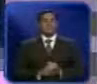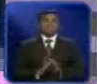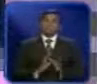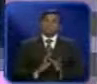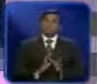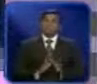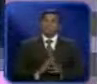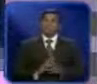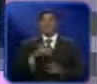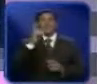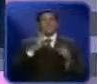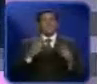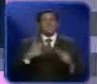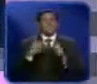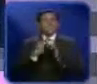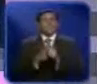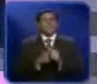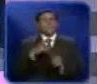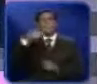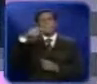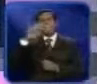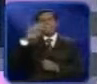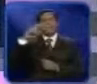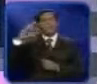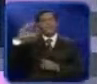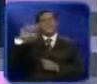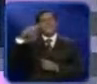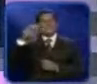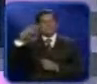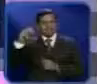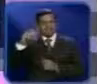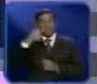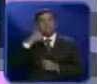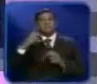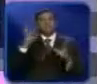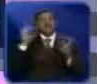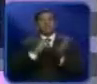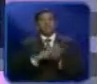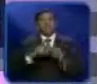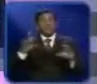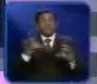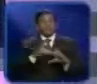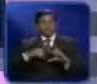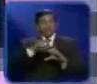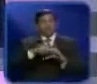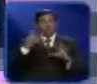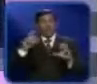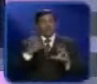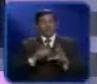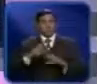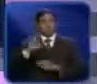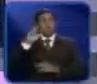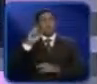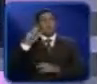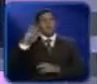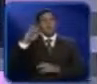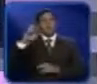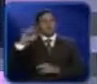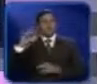Y para los seguidores de la agrupación Pearl Jam, le contamos que la banda regresa con un nuevo álbum y se titula Backspacer.